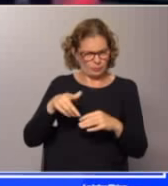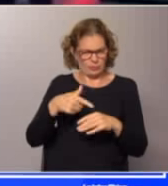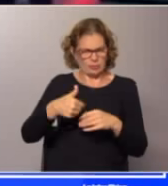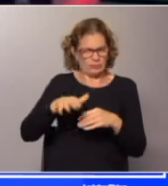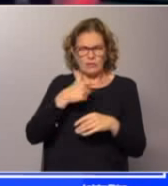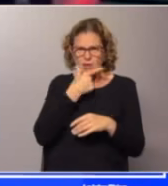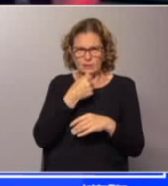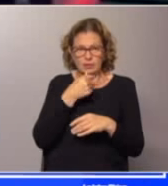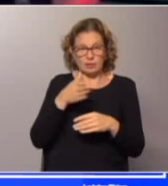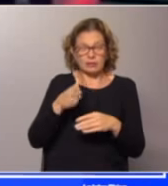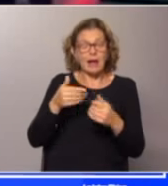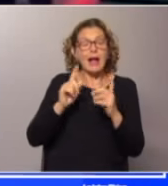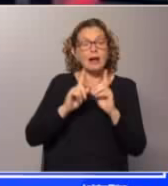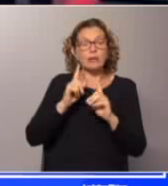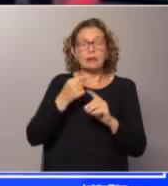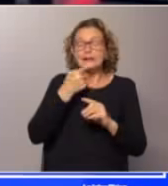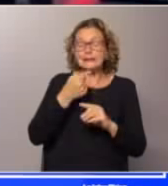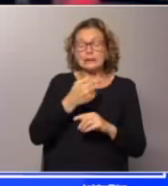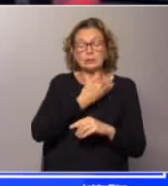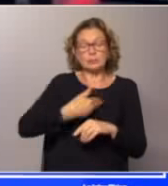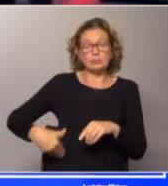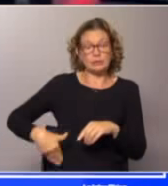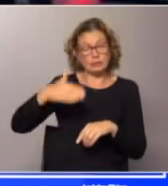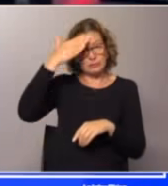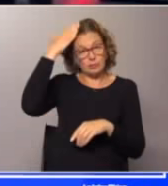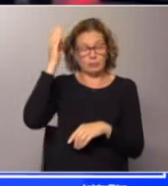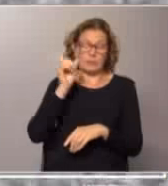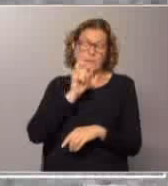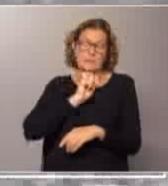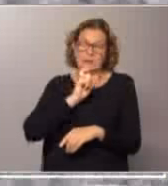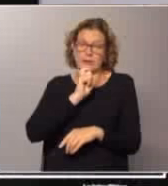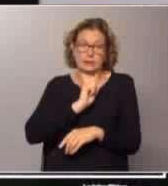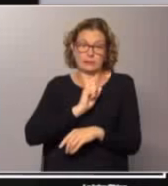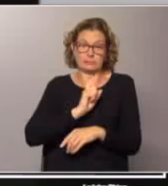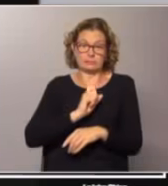parte de las cosas que ha dicho el presidente de donald trump son mentiras